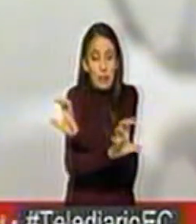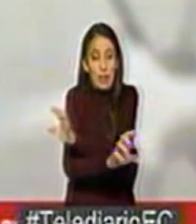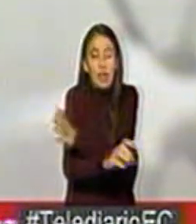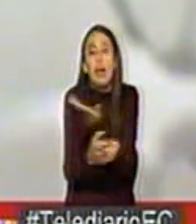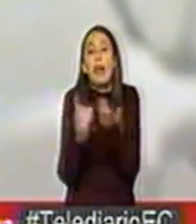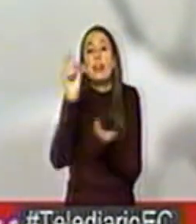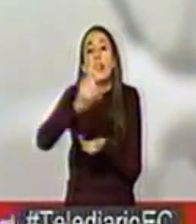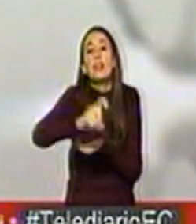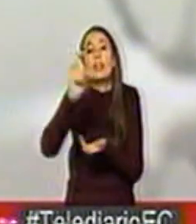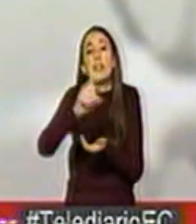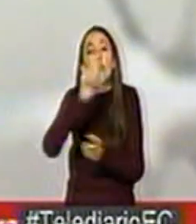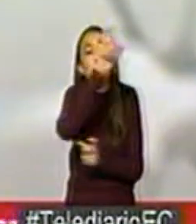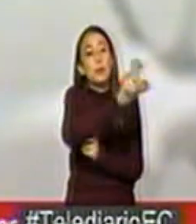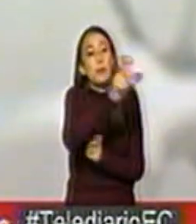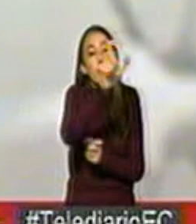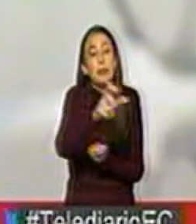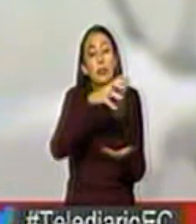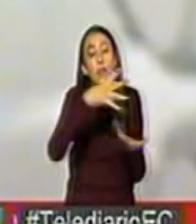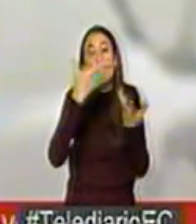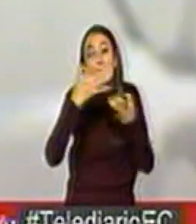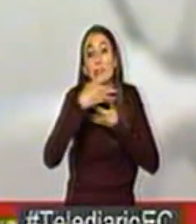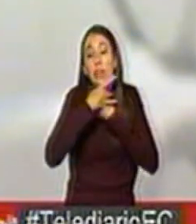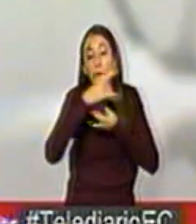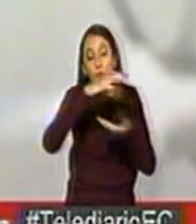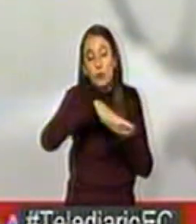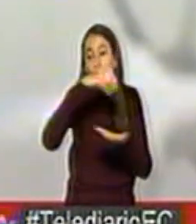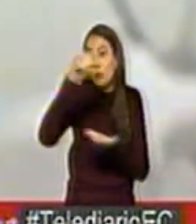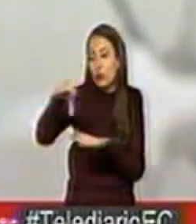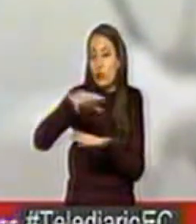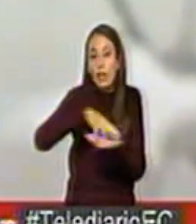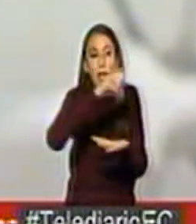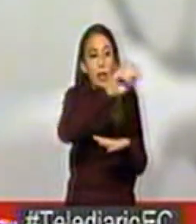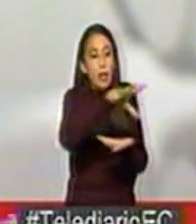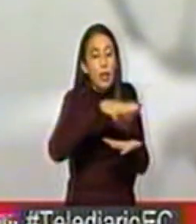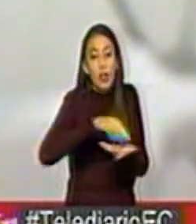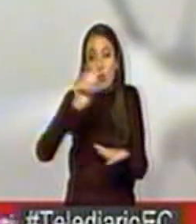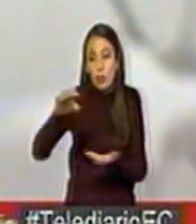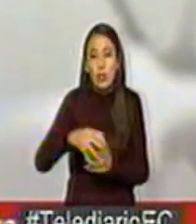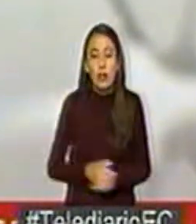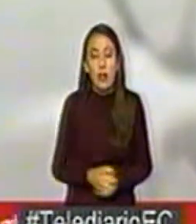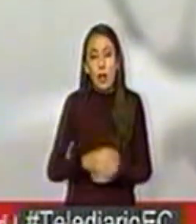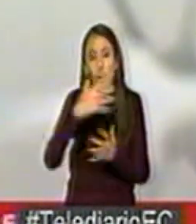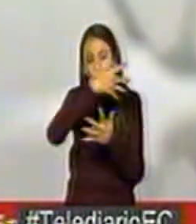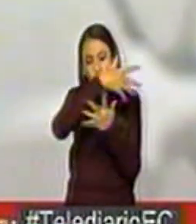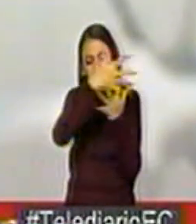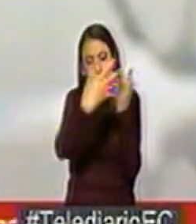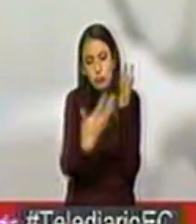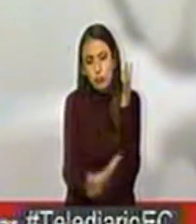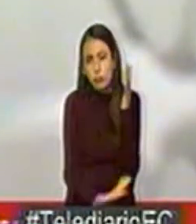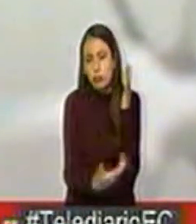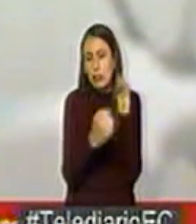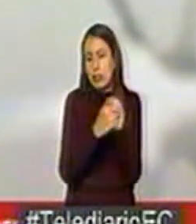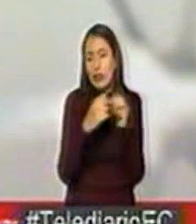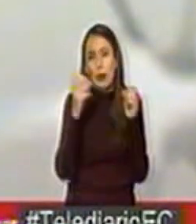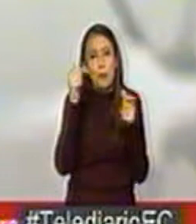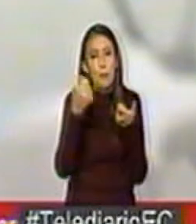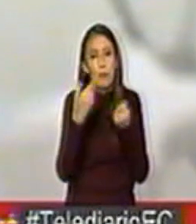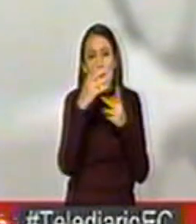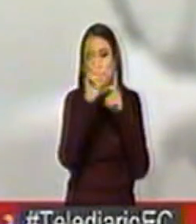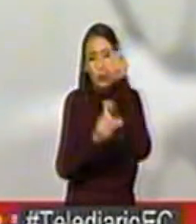trasplante para aquellos pacientes que están en lista de espera, que continúan esperando un órgano para salvar sus